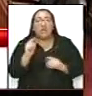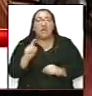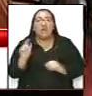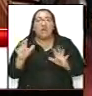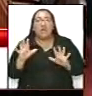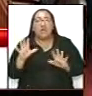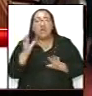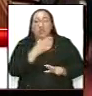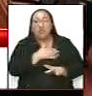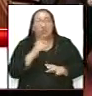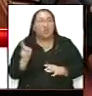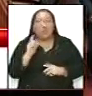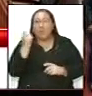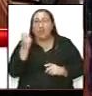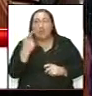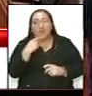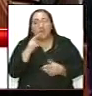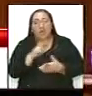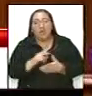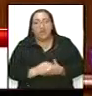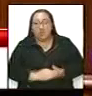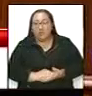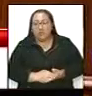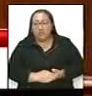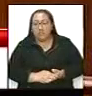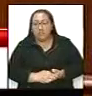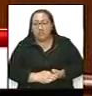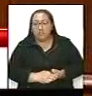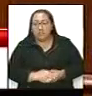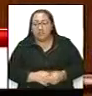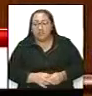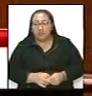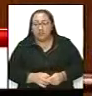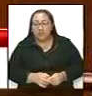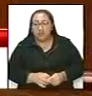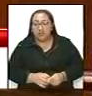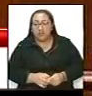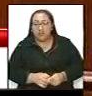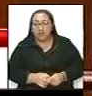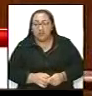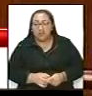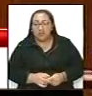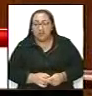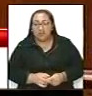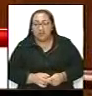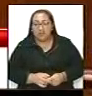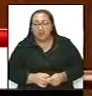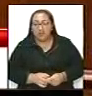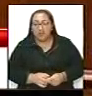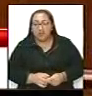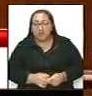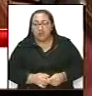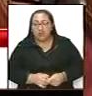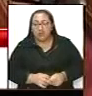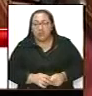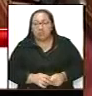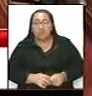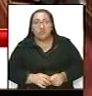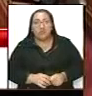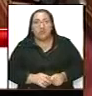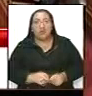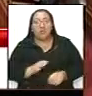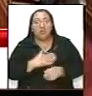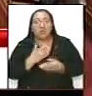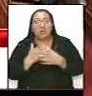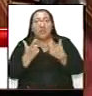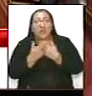de secundaria no entiende lo que lee, ¿no? Asimismo, cuestionó, habló sobre el terrorismo, sobre la época